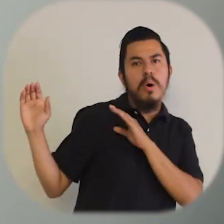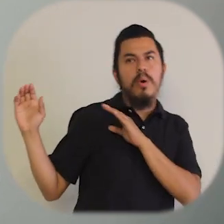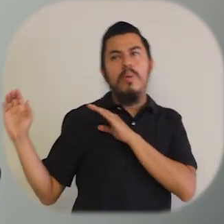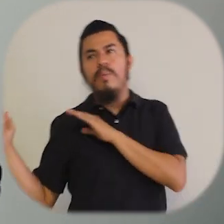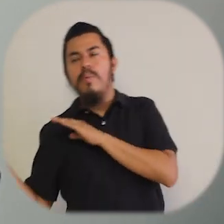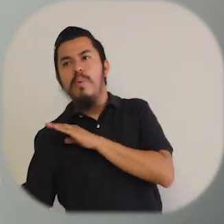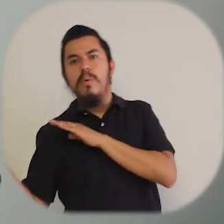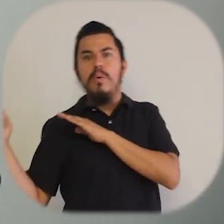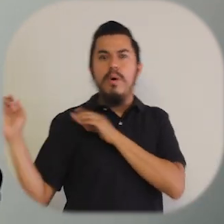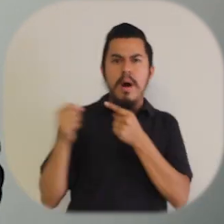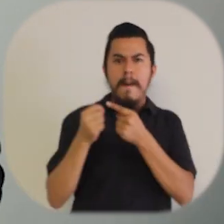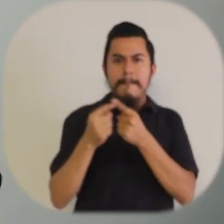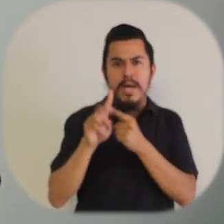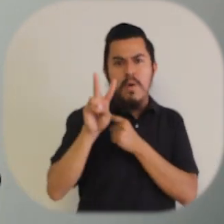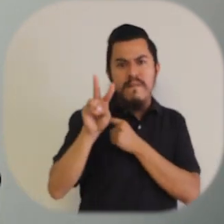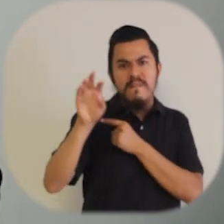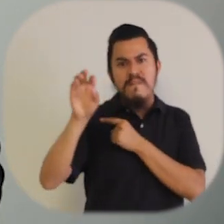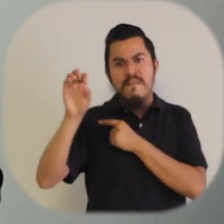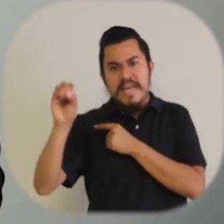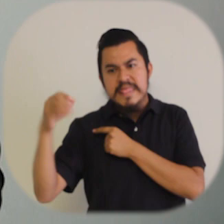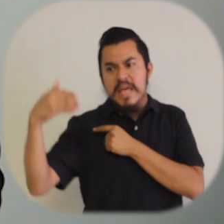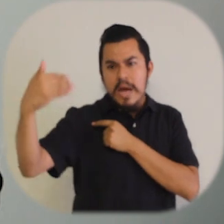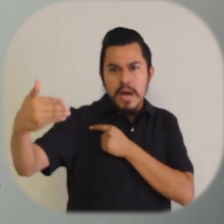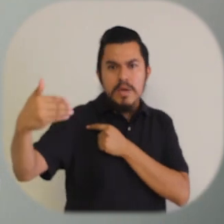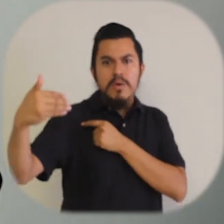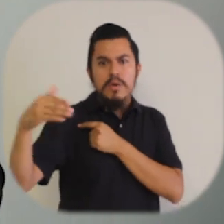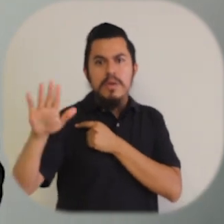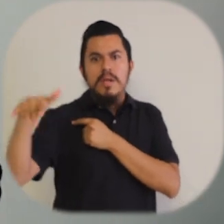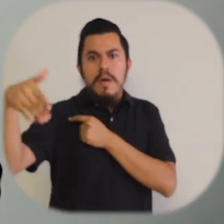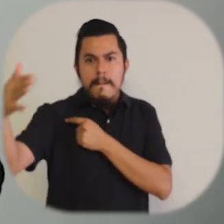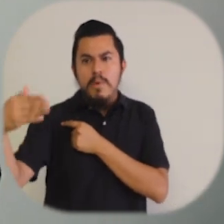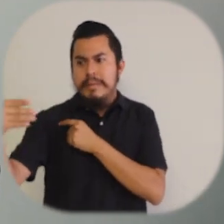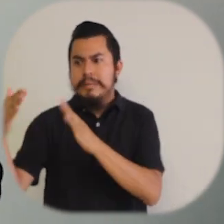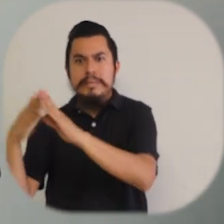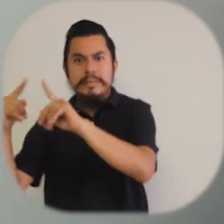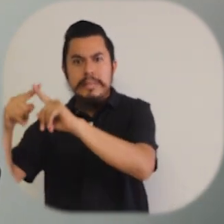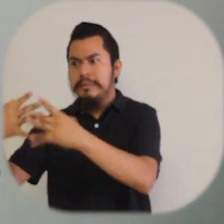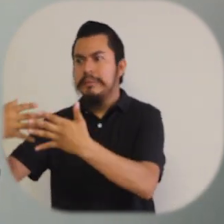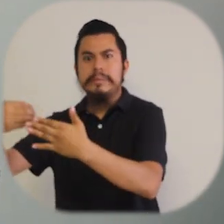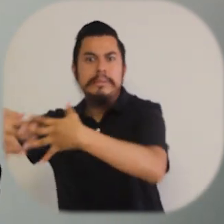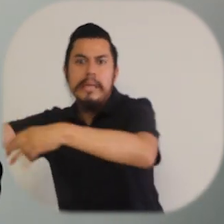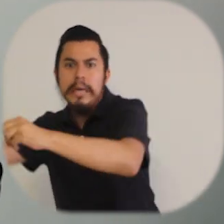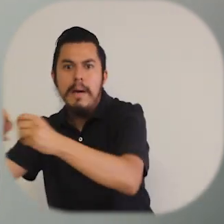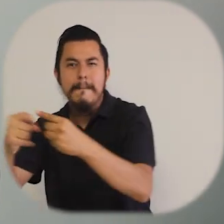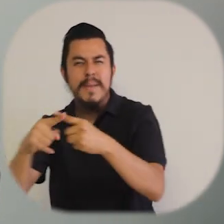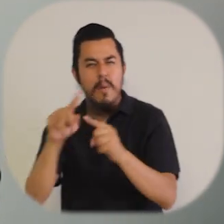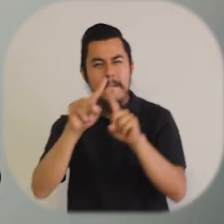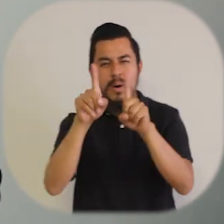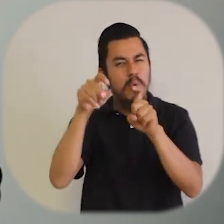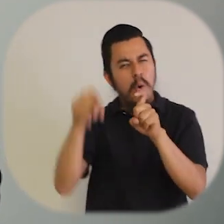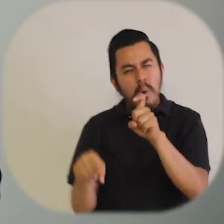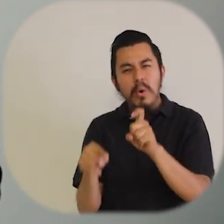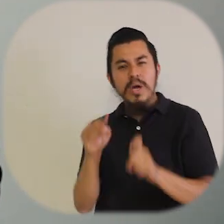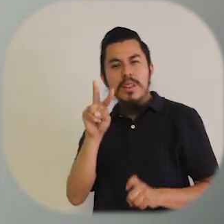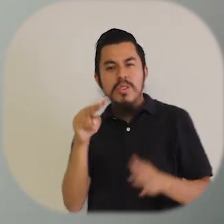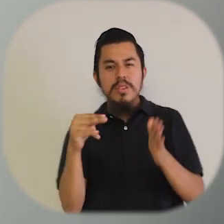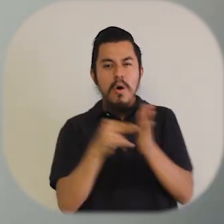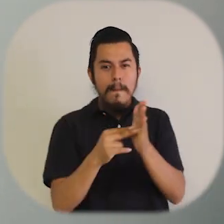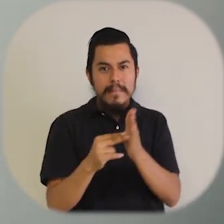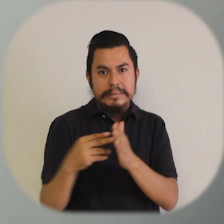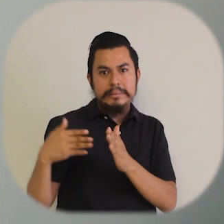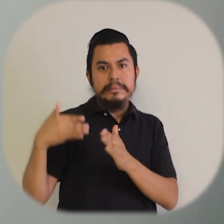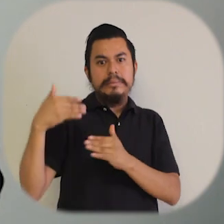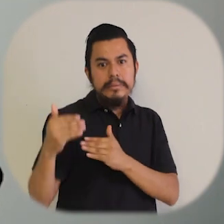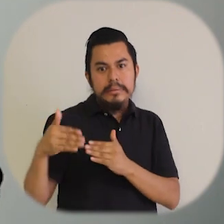tenemos 2000 años de distancia. Vemos que hay una dilución, vemos que hay algo que se está corrompiendo, que se está pervirtiendo. No